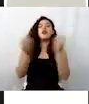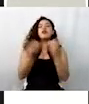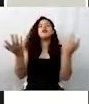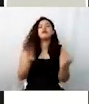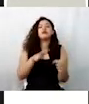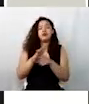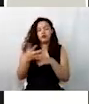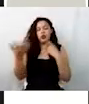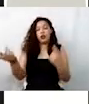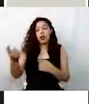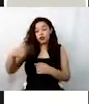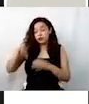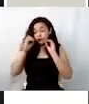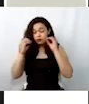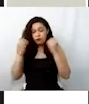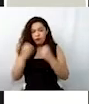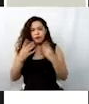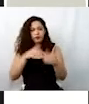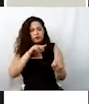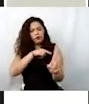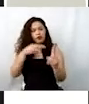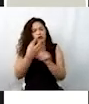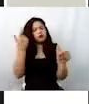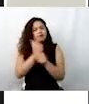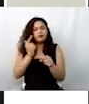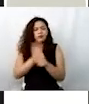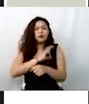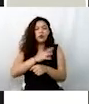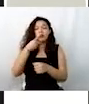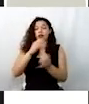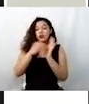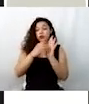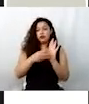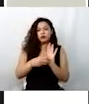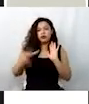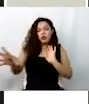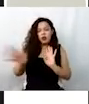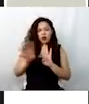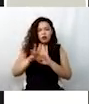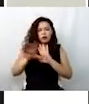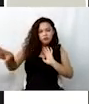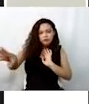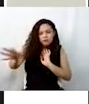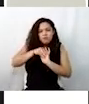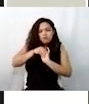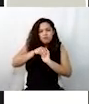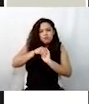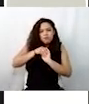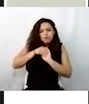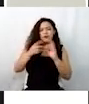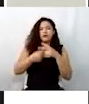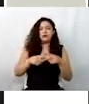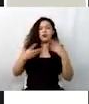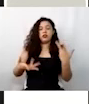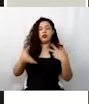identificar estas ópticas y bueno, que se apropien de la agenda, ¿no? Algo que hay que decirle a la gente es que vean